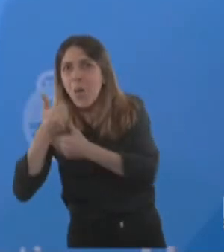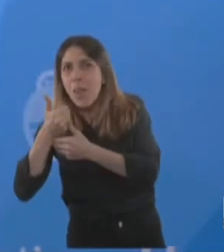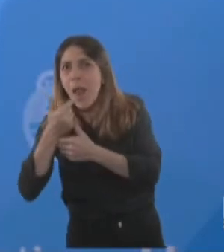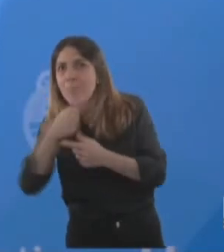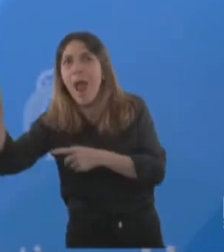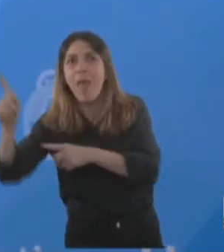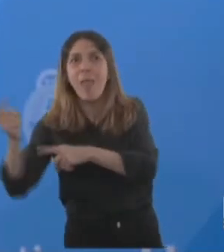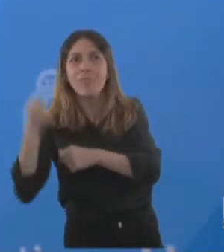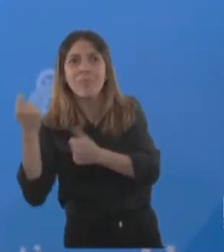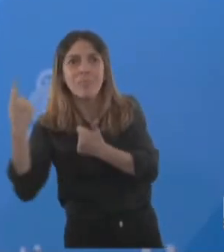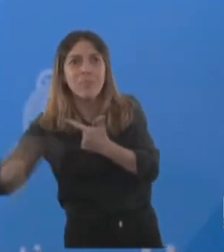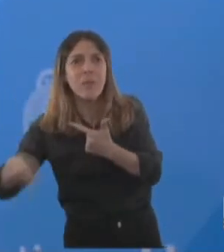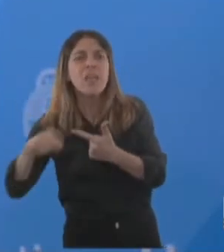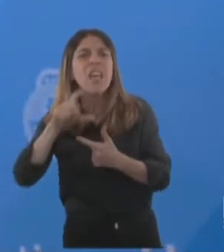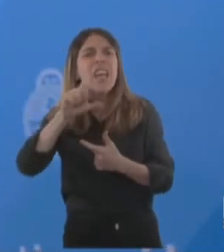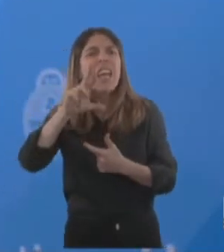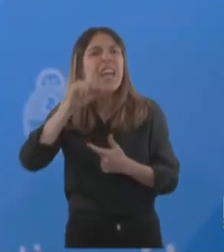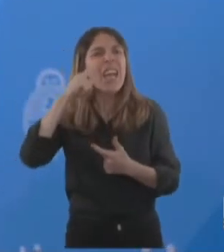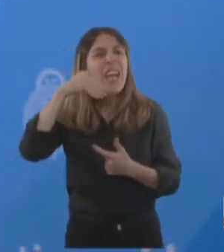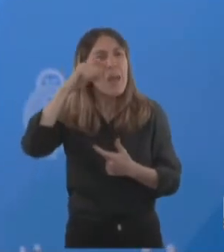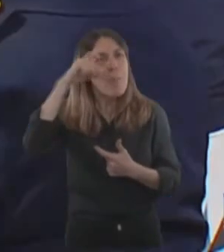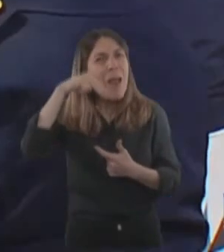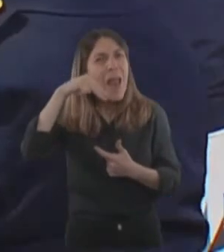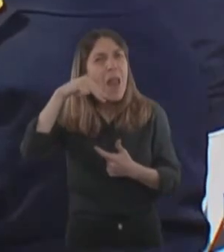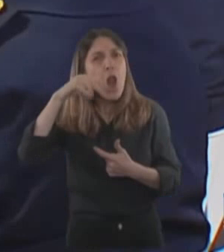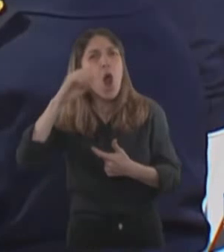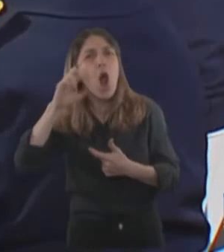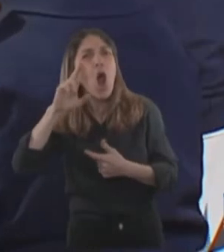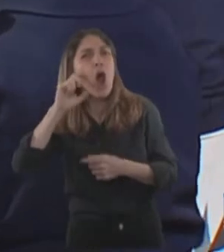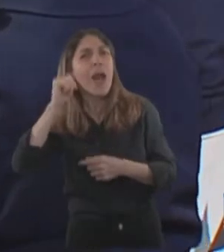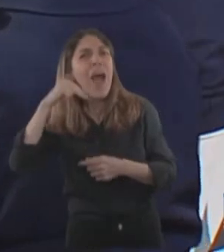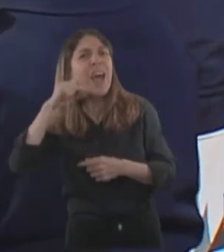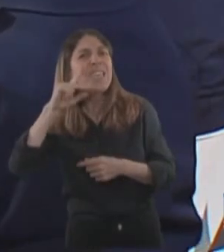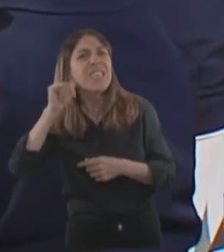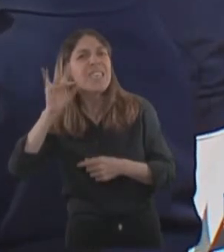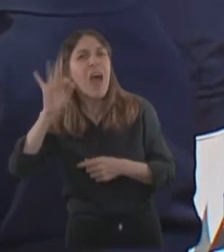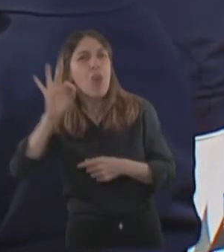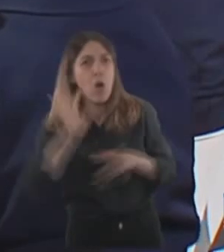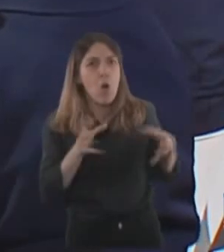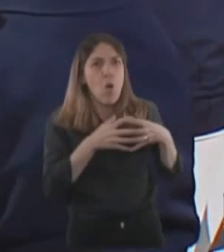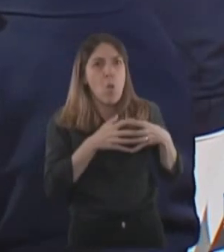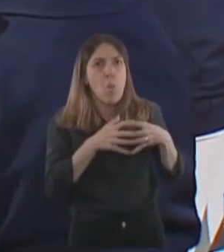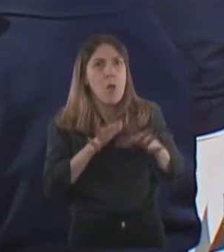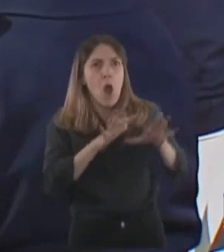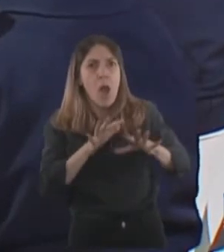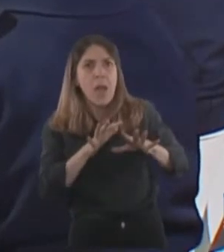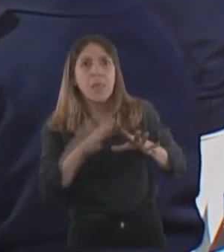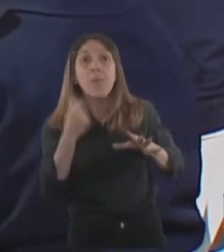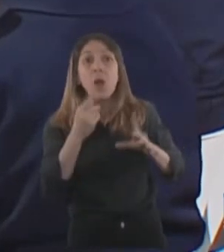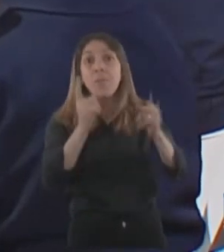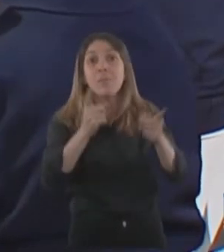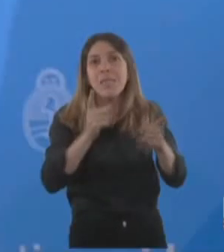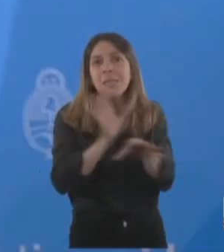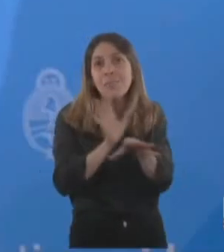cosa simple, es algo muy complejo porque la criminalidad y la criminología